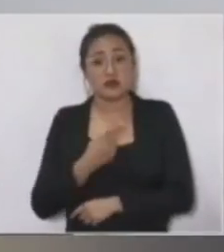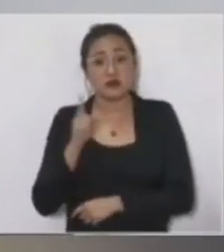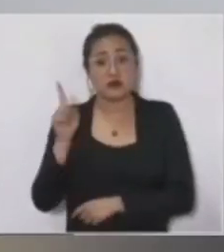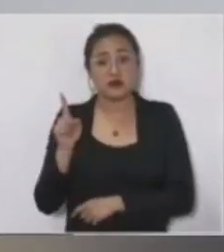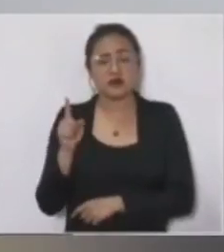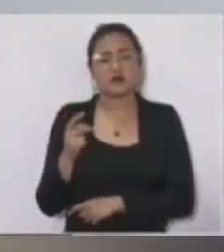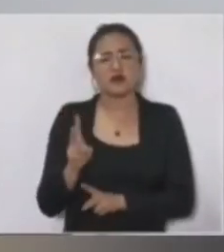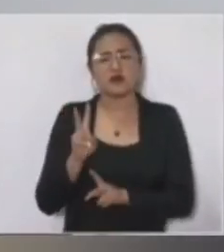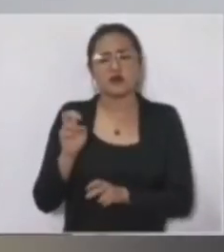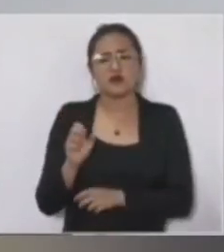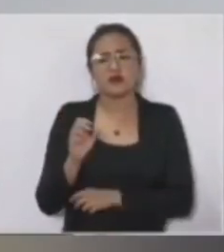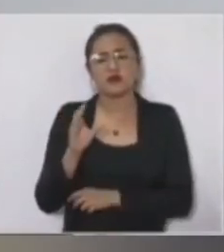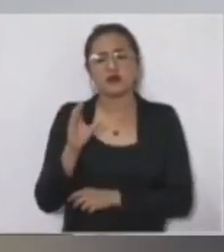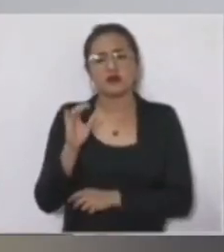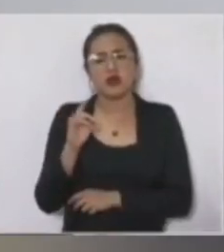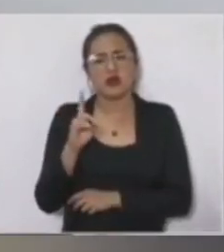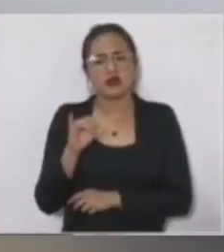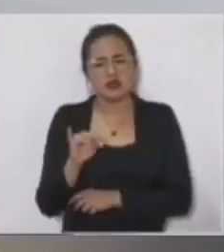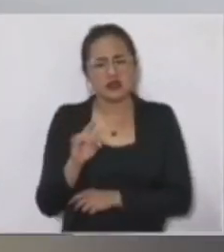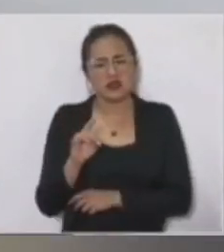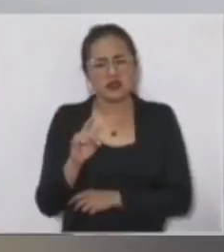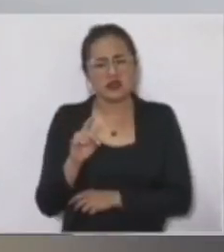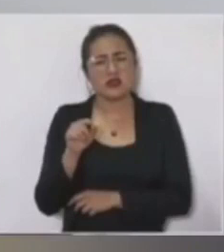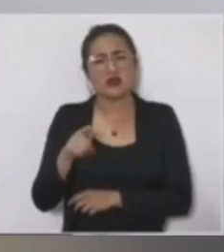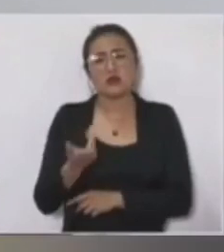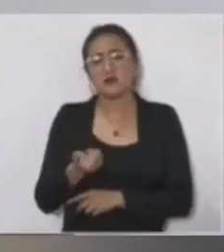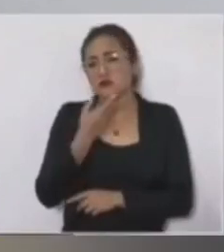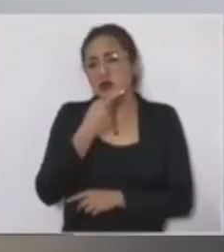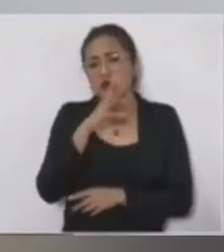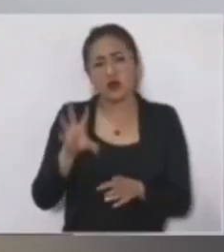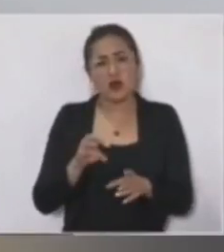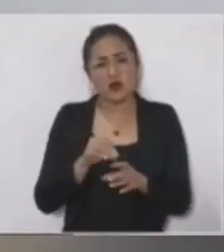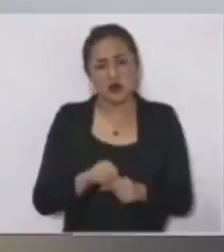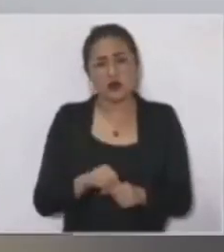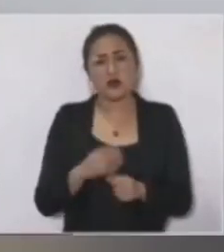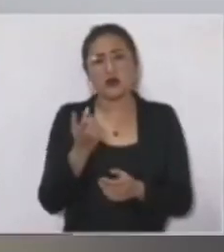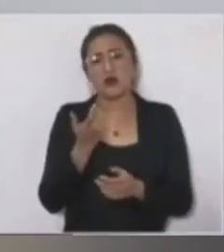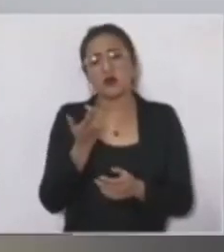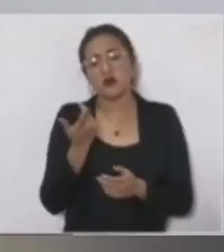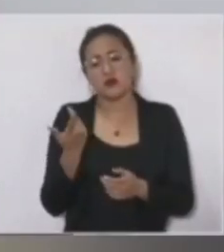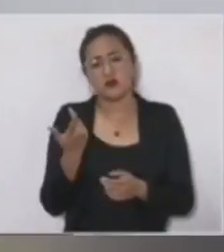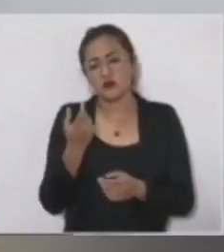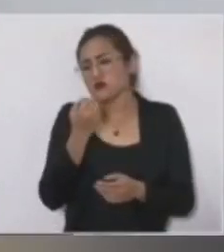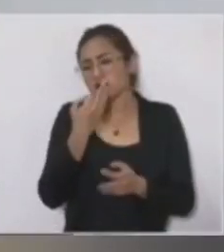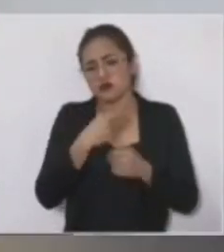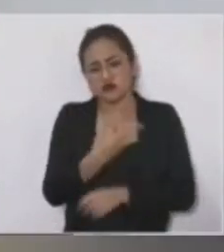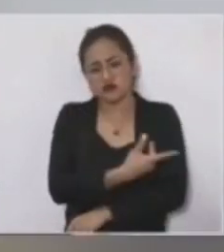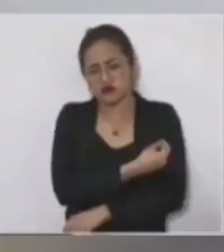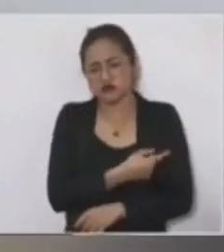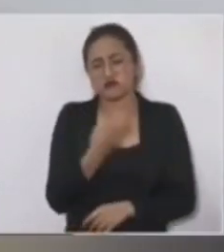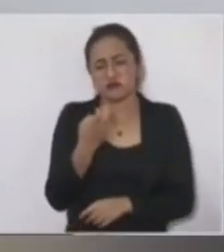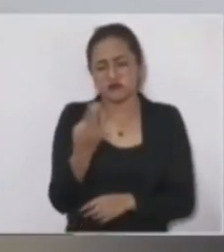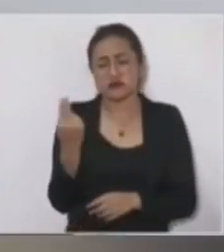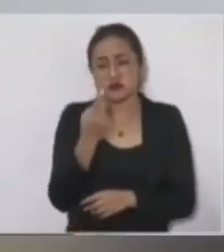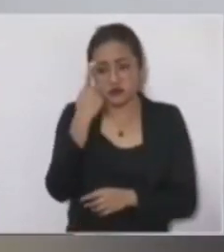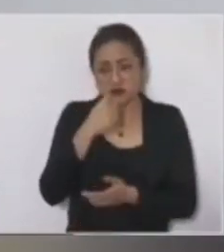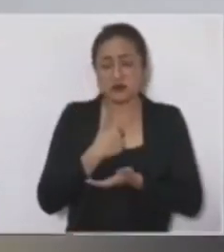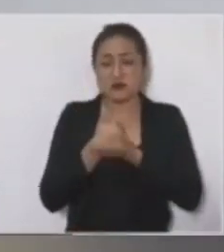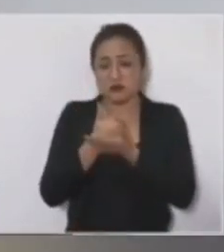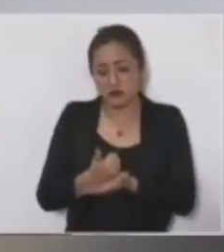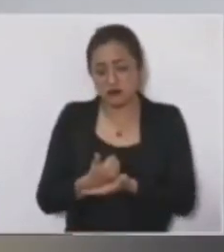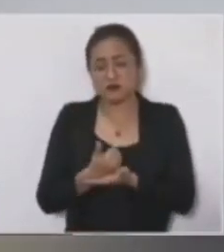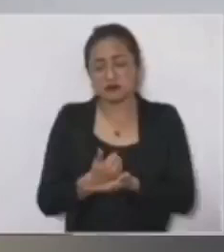lo que le llamamos SAE. Ahí damos todos los medicamentos, el PrEP, el PEP, todo lo necesario.